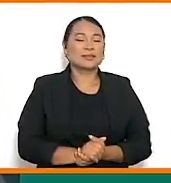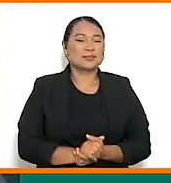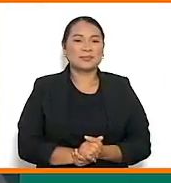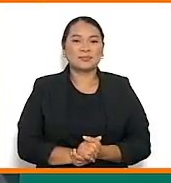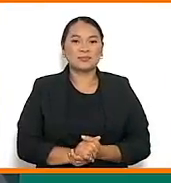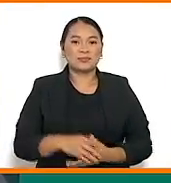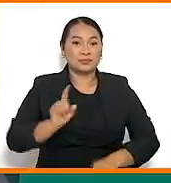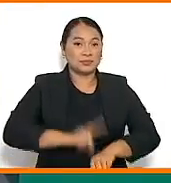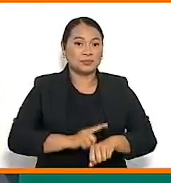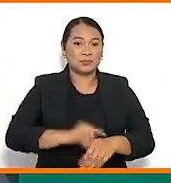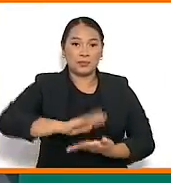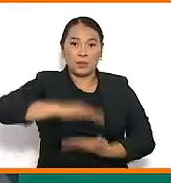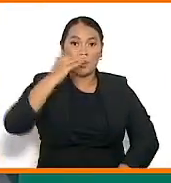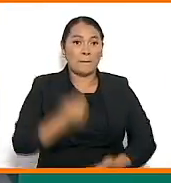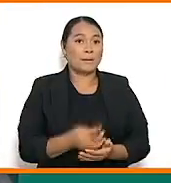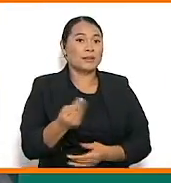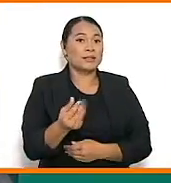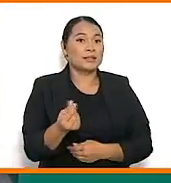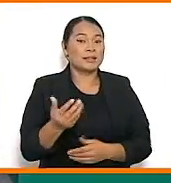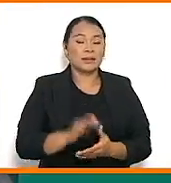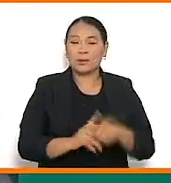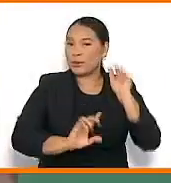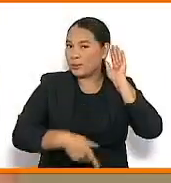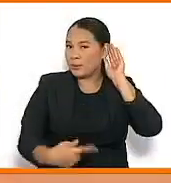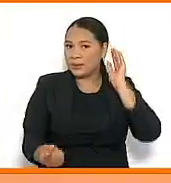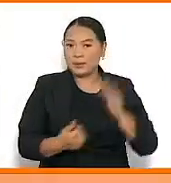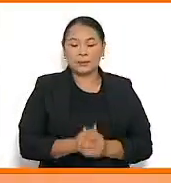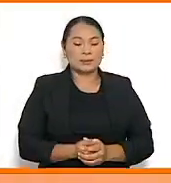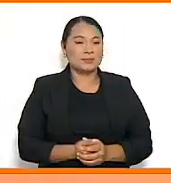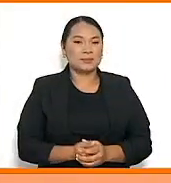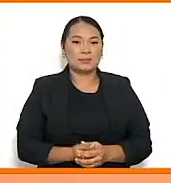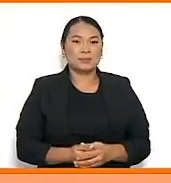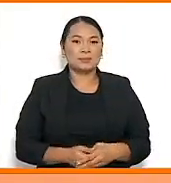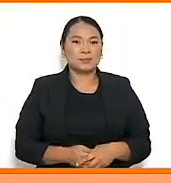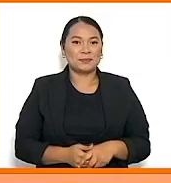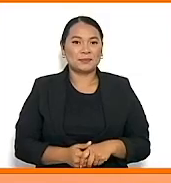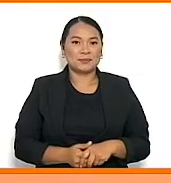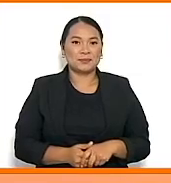Vamos a multiplicar tu jugada de Diaria. Y esta es